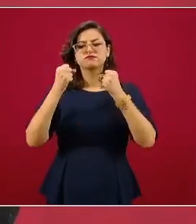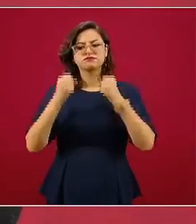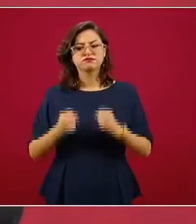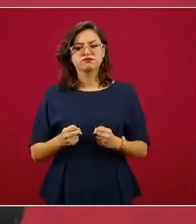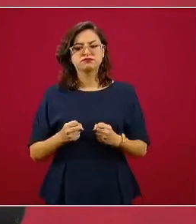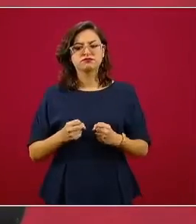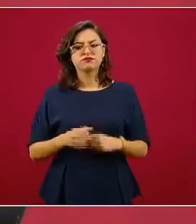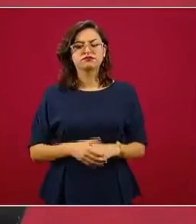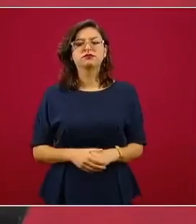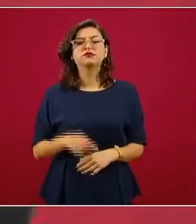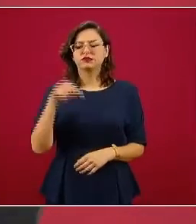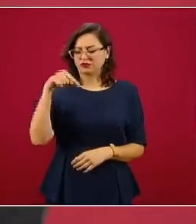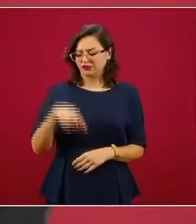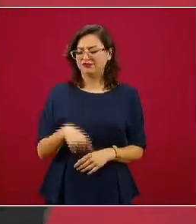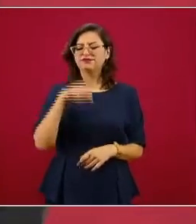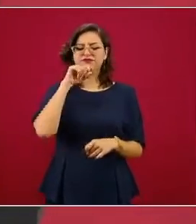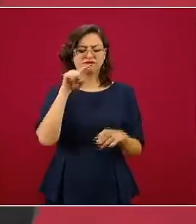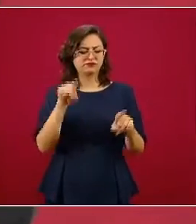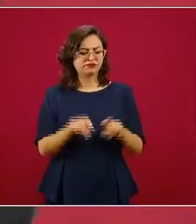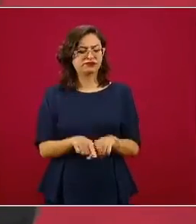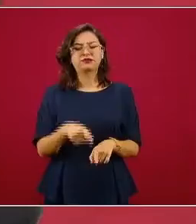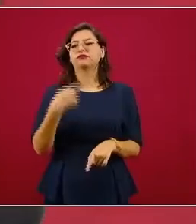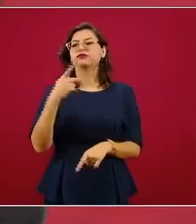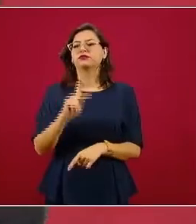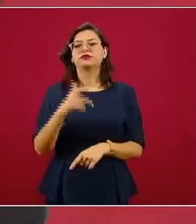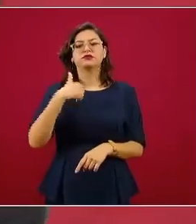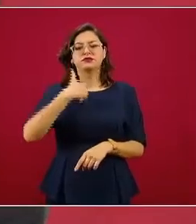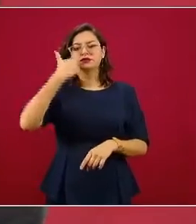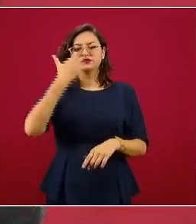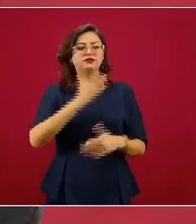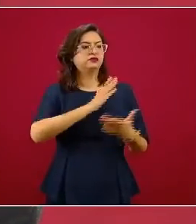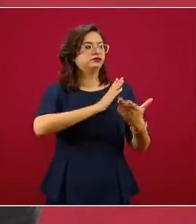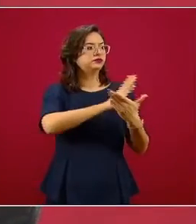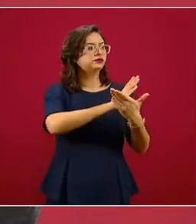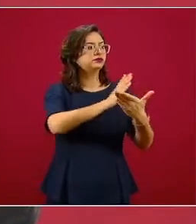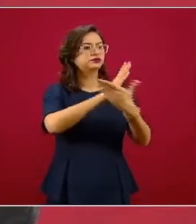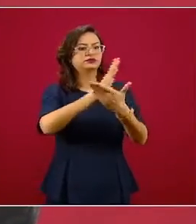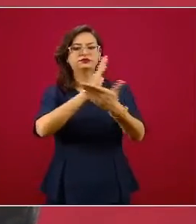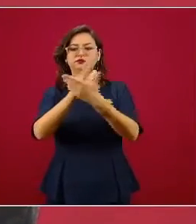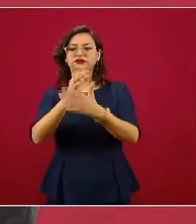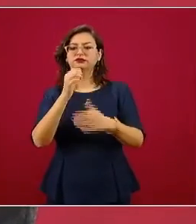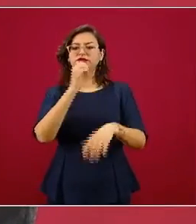que lo hago desde aquí, pero quiero hacerlo en cada estado,